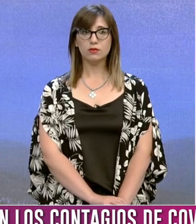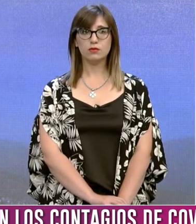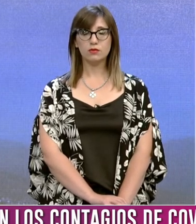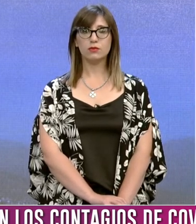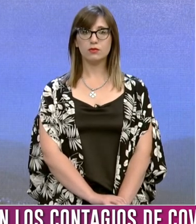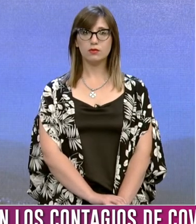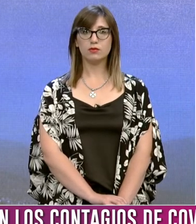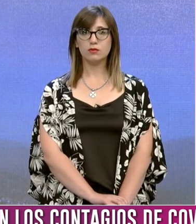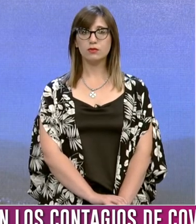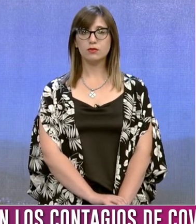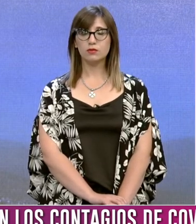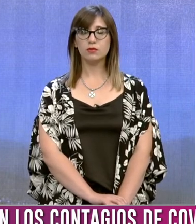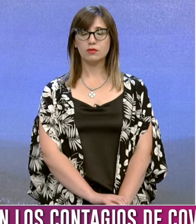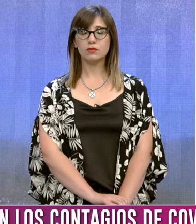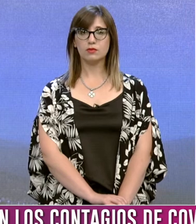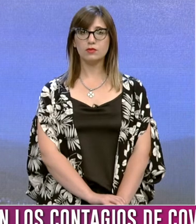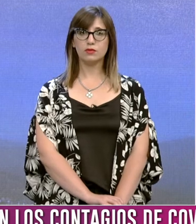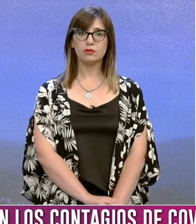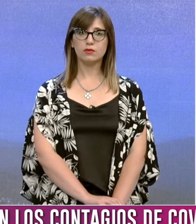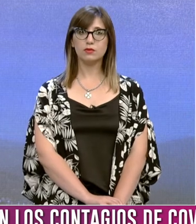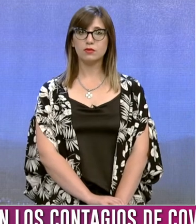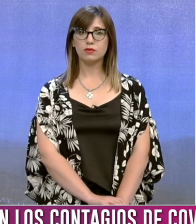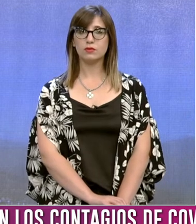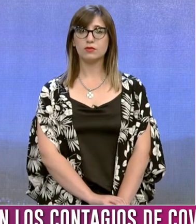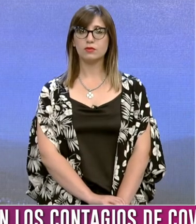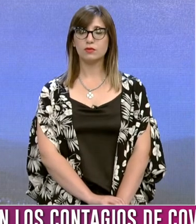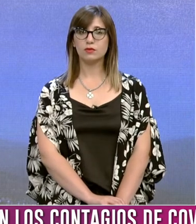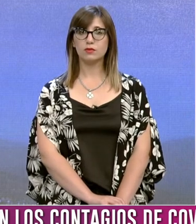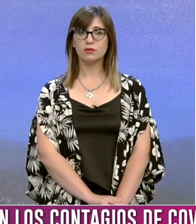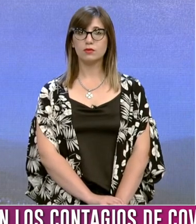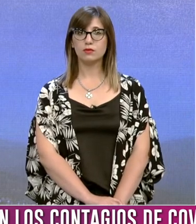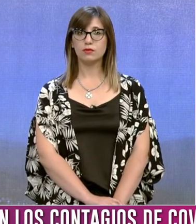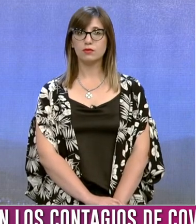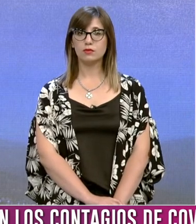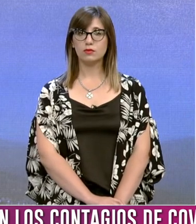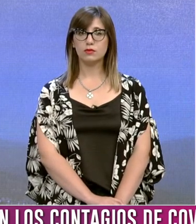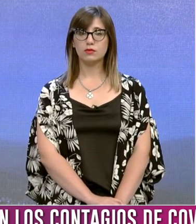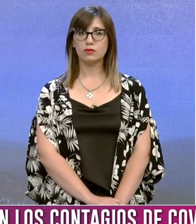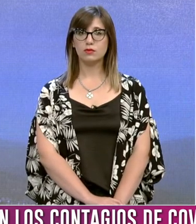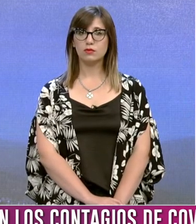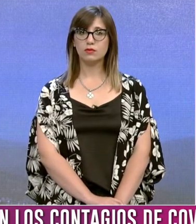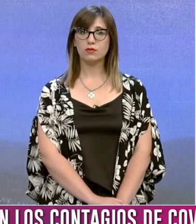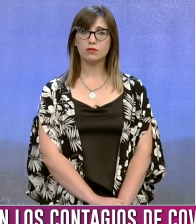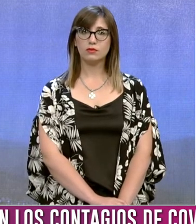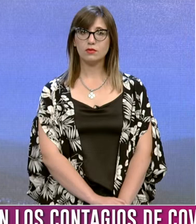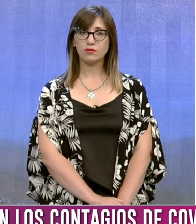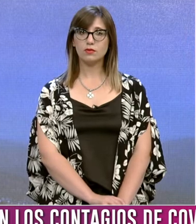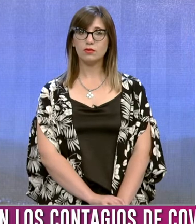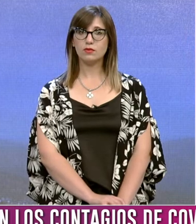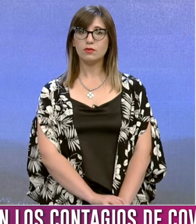el sector de la salud, en ambos sectores, tanto público como privado. Estamos viendo una fuerte